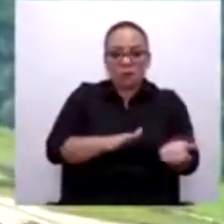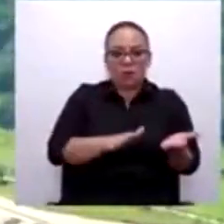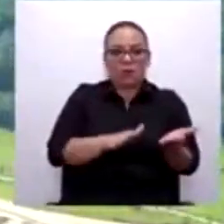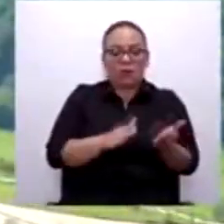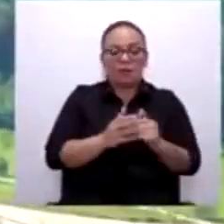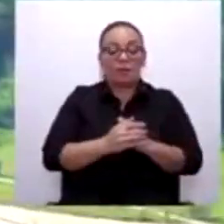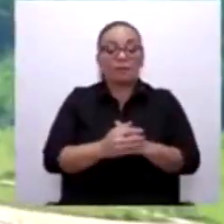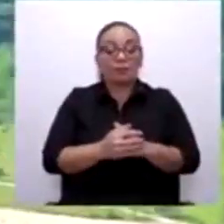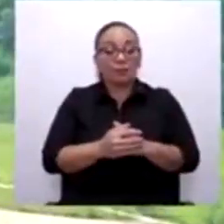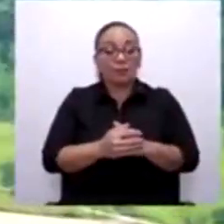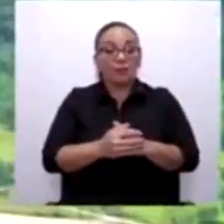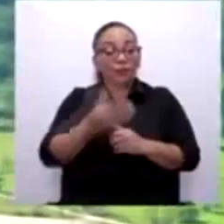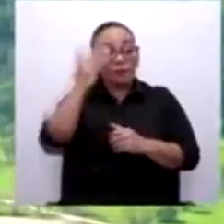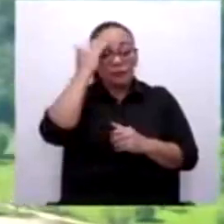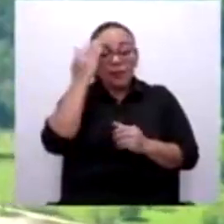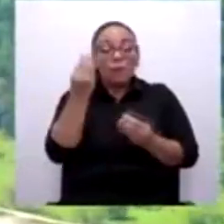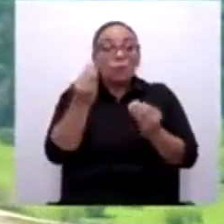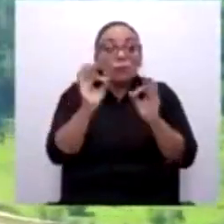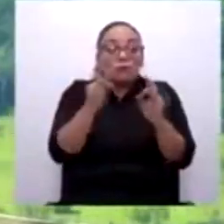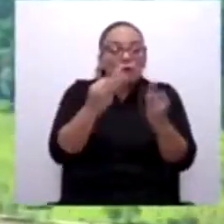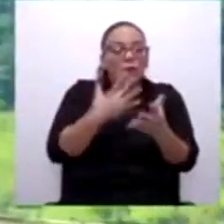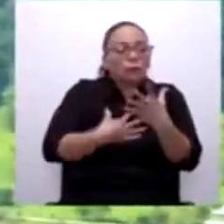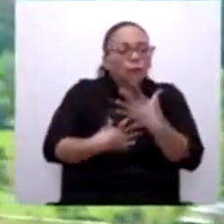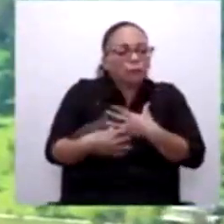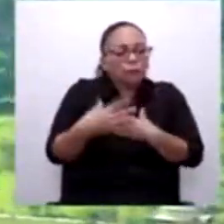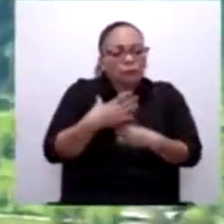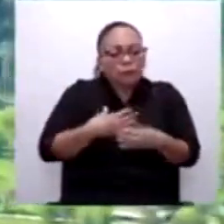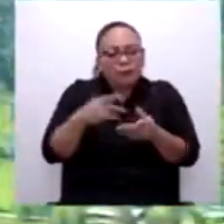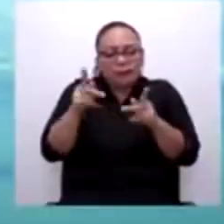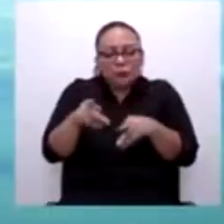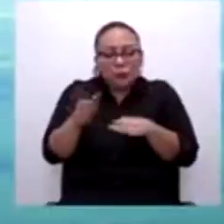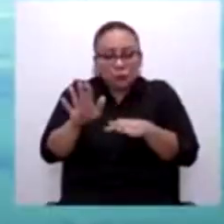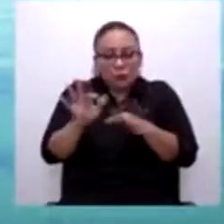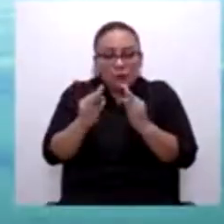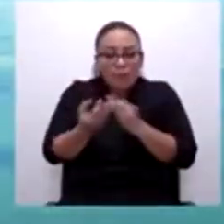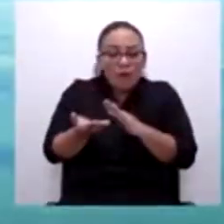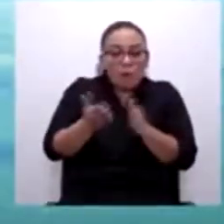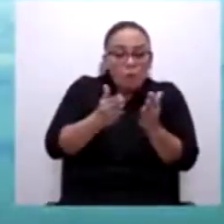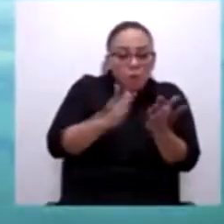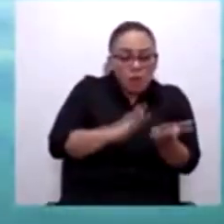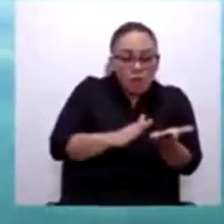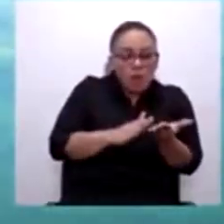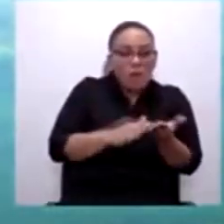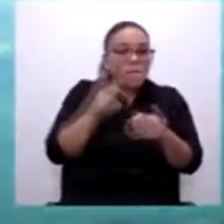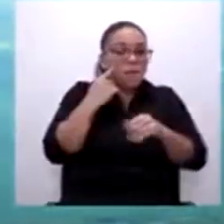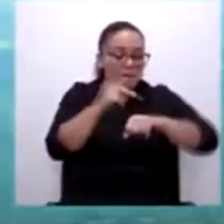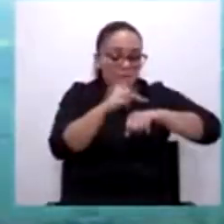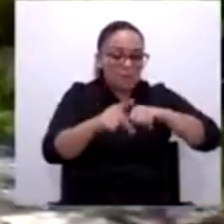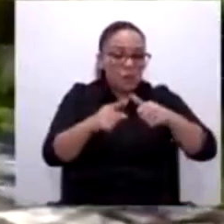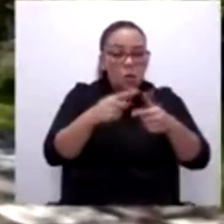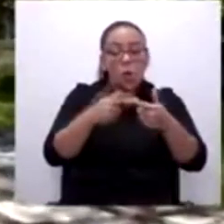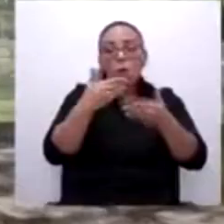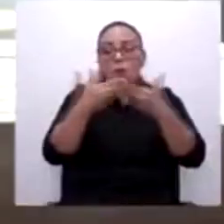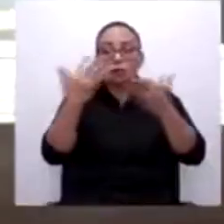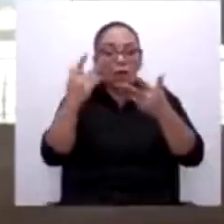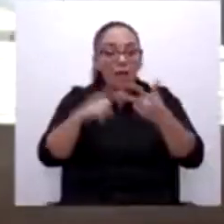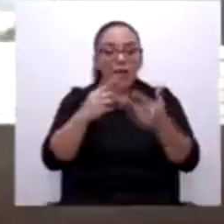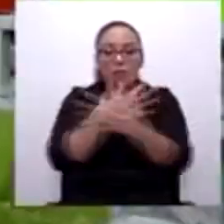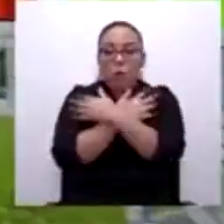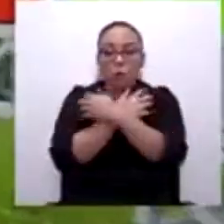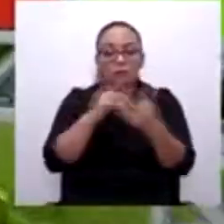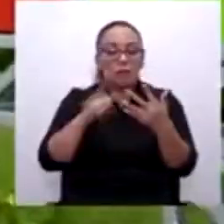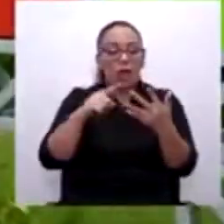jerarca de Hacienda dieron a conocer que para el presupuesto 2025 se incluirán 3.700